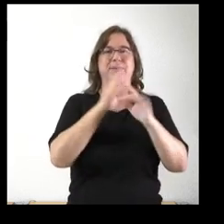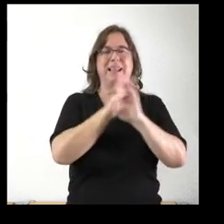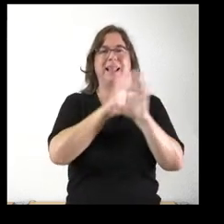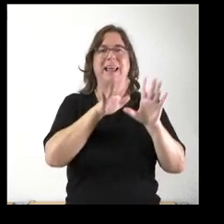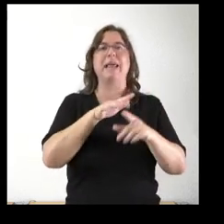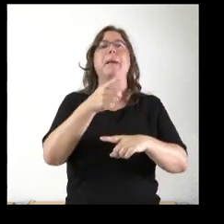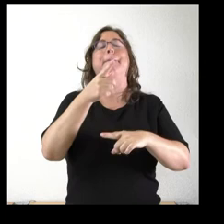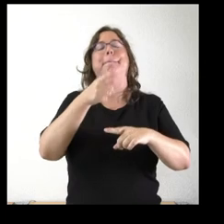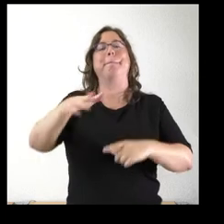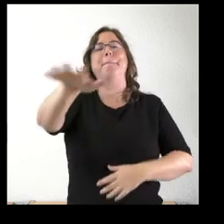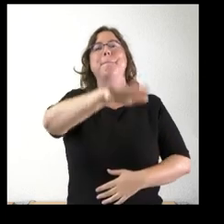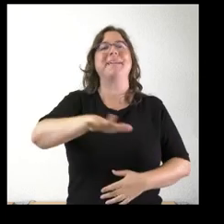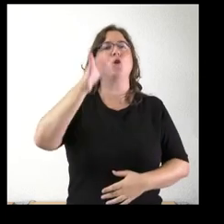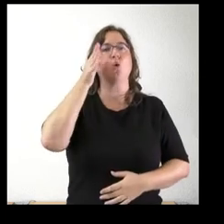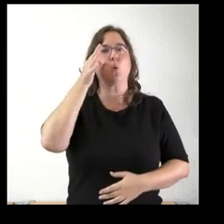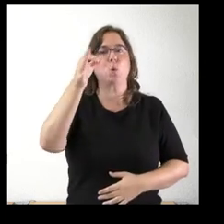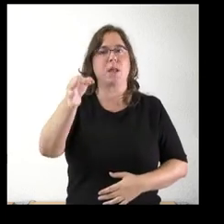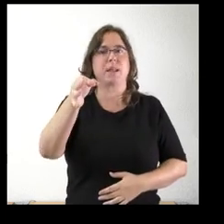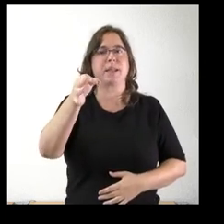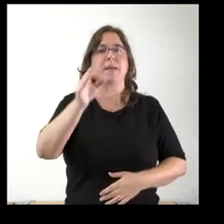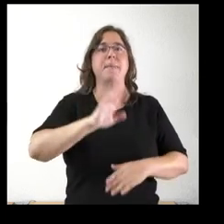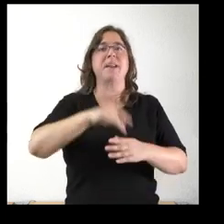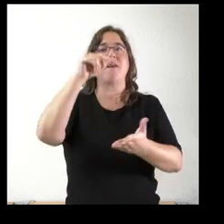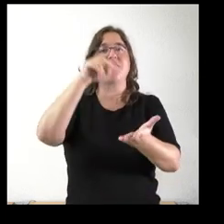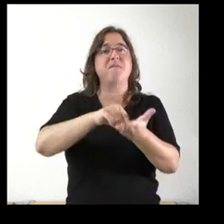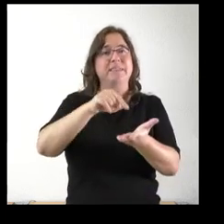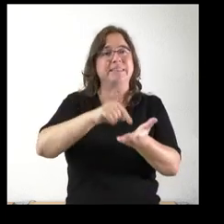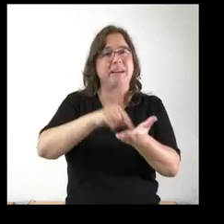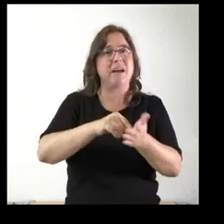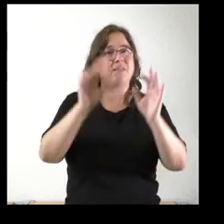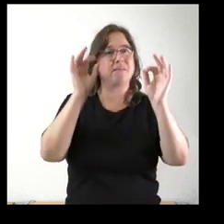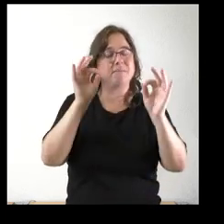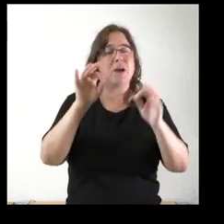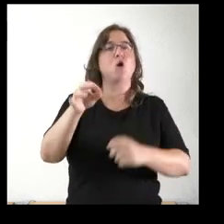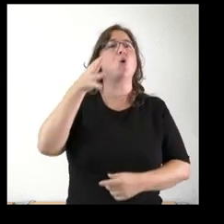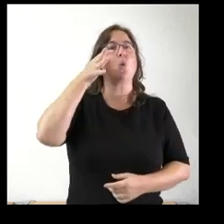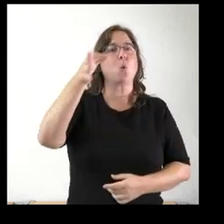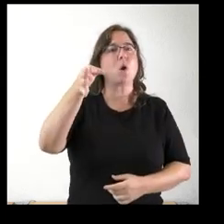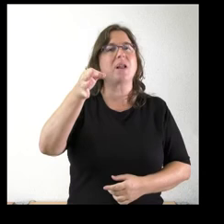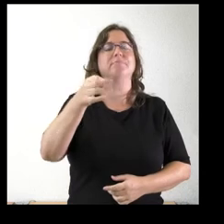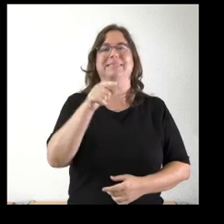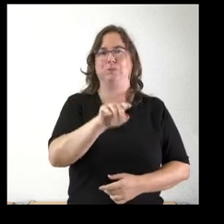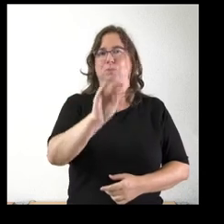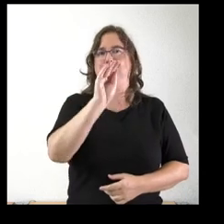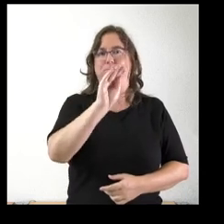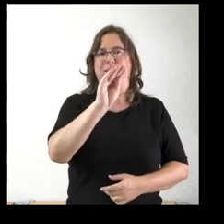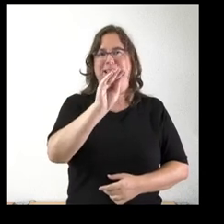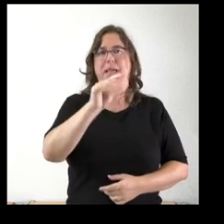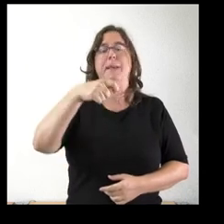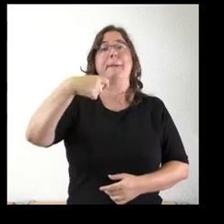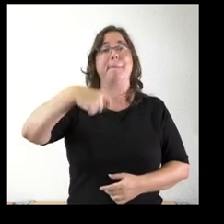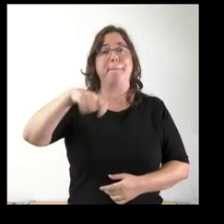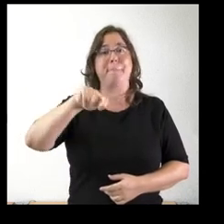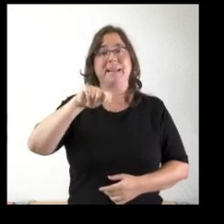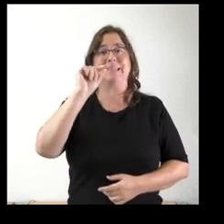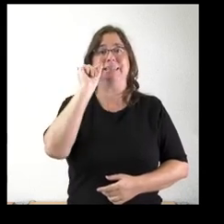en las medidas fiscales que se anuncian reiteradamente. Se lo preguntamos al presidente de la Junta